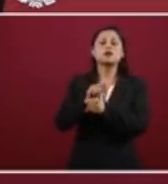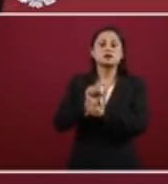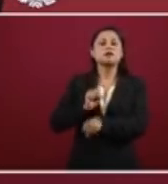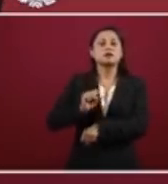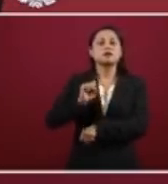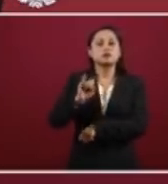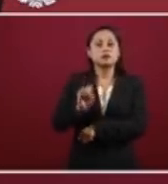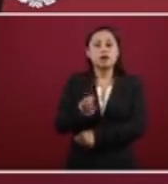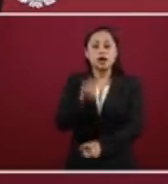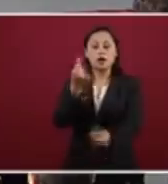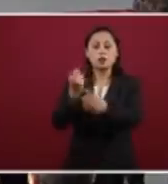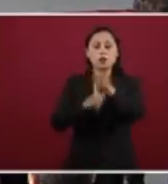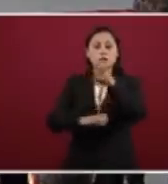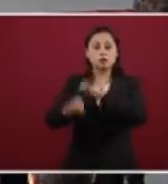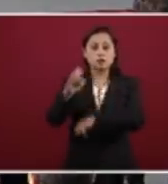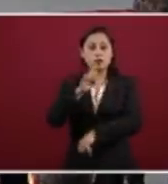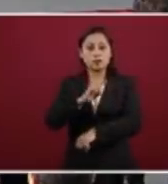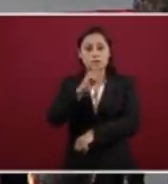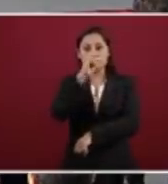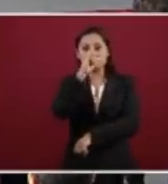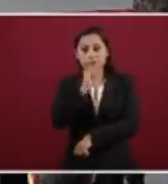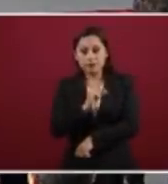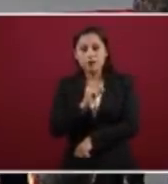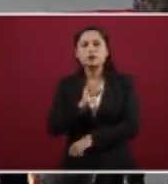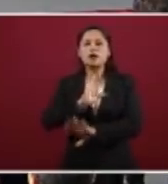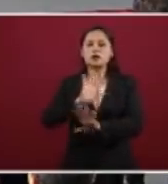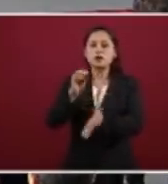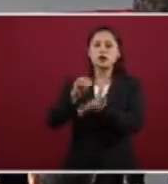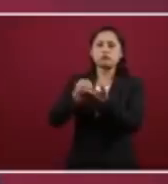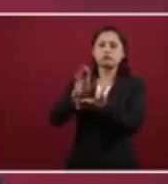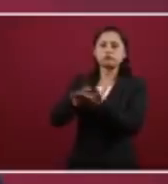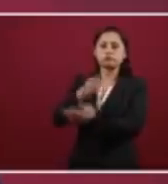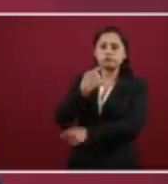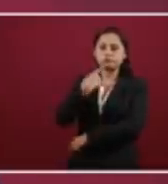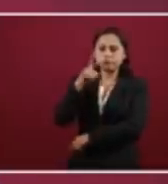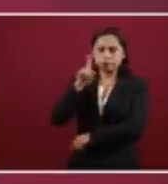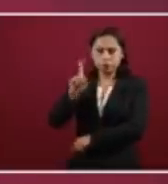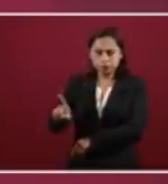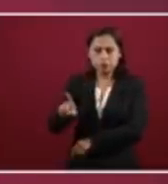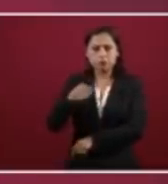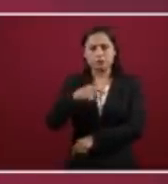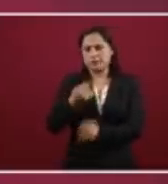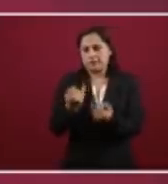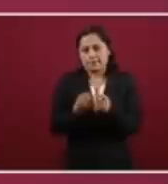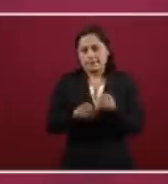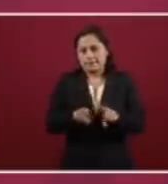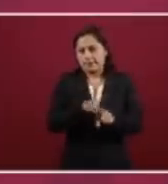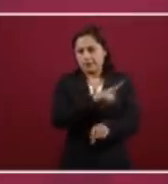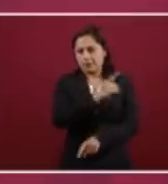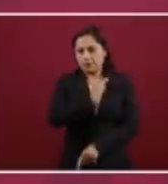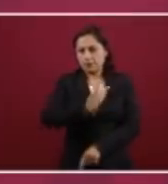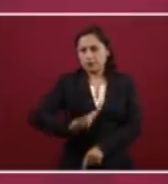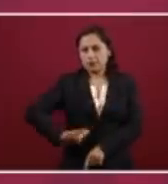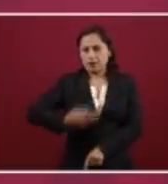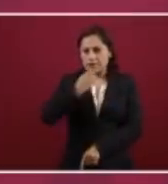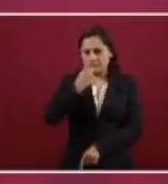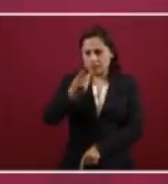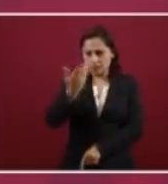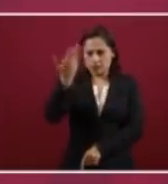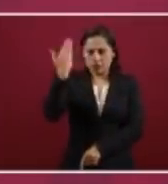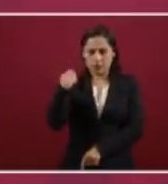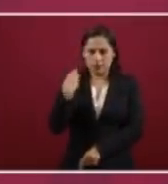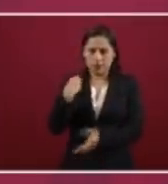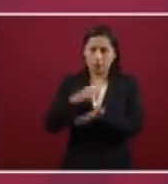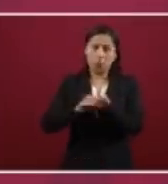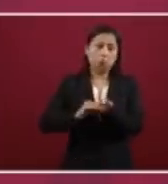habido casos y están las denuncias presentadas y, por supuesto, como dijo aquí el presidente, no va a haber impunidad. O sea, si se